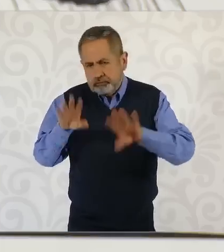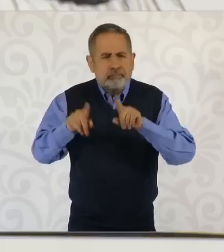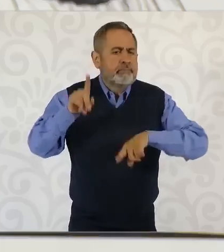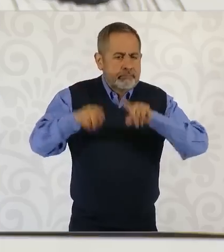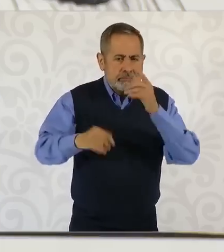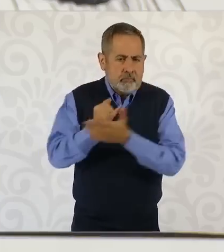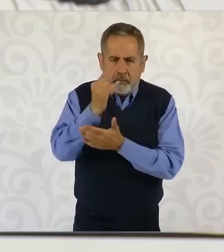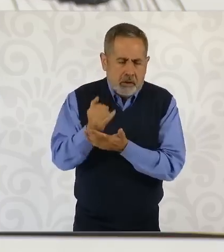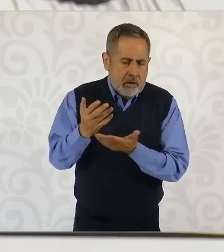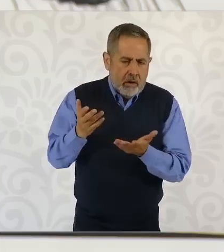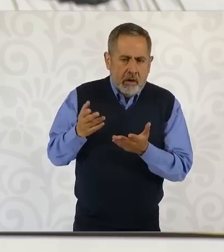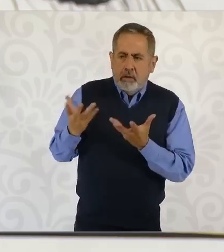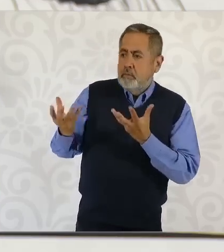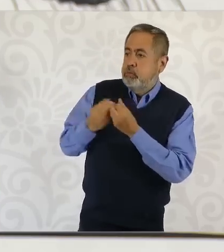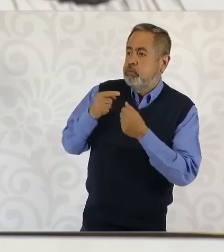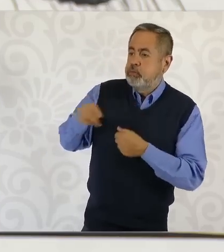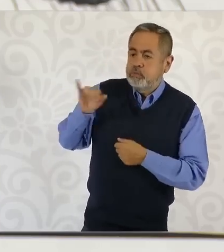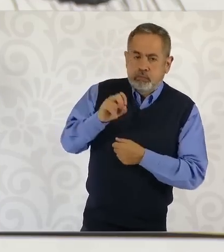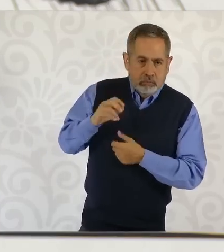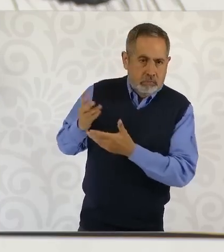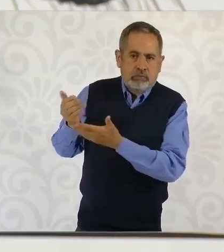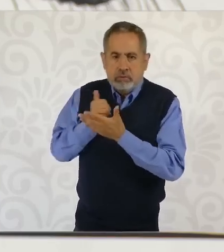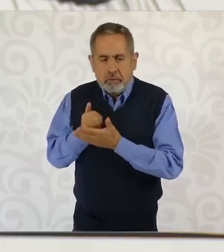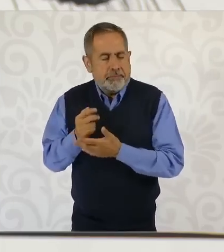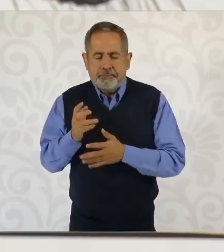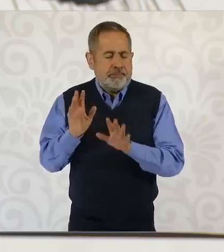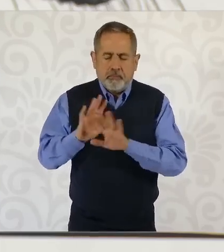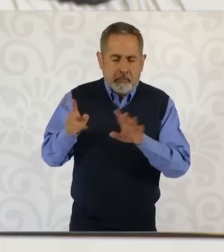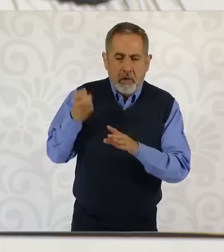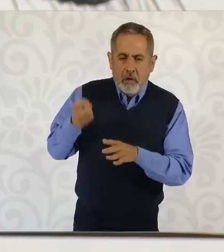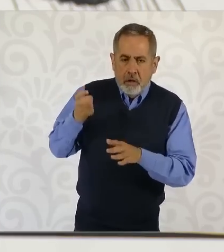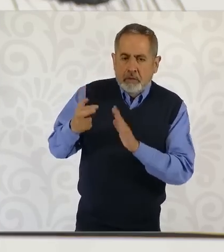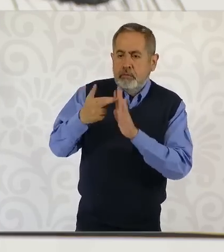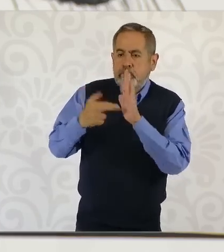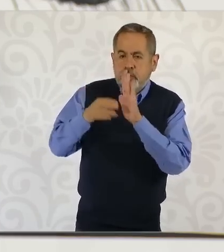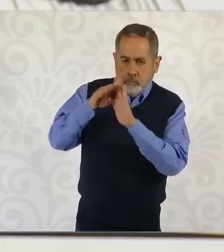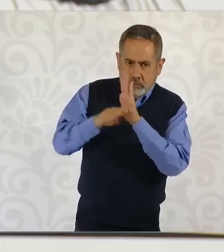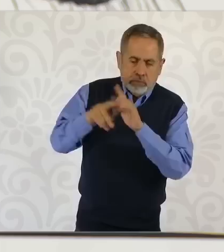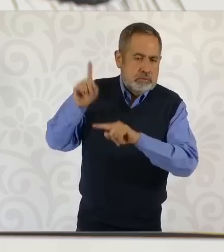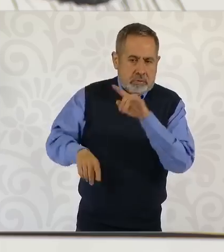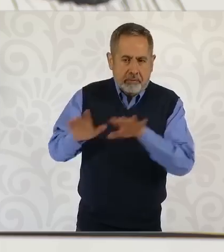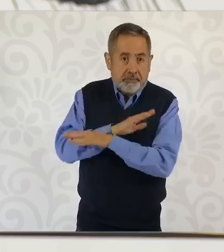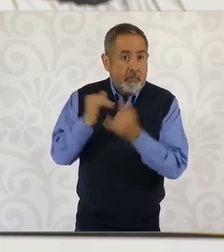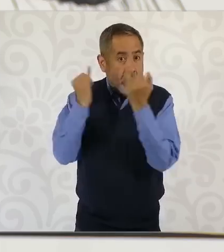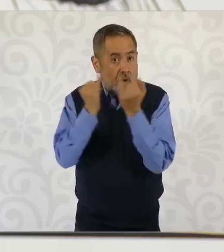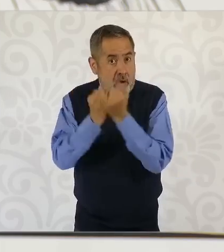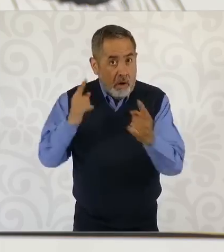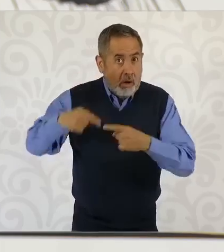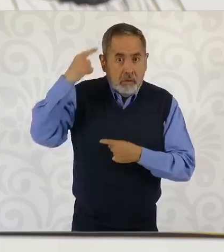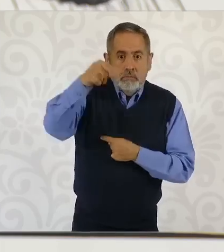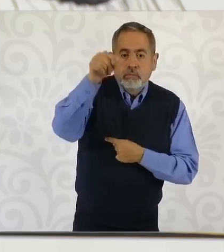toman decisiones en el propio operativo. Entonces pues tiene que cambiarse este protocolo para que no vuelva a ocurrir una situación de este